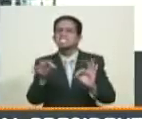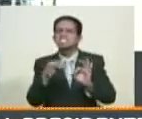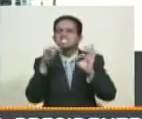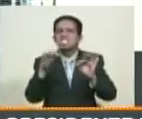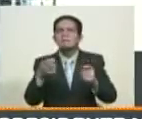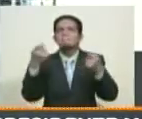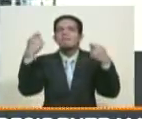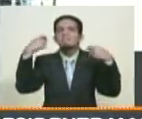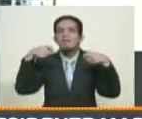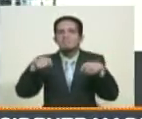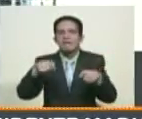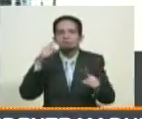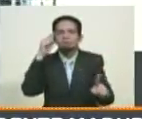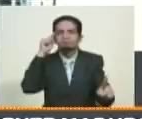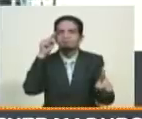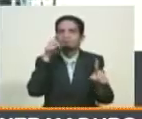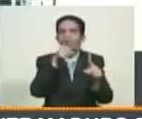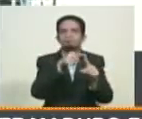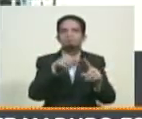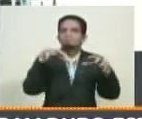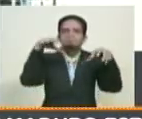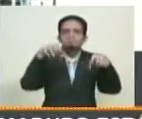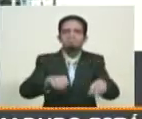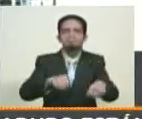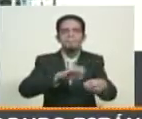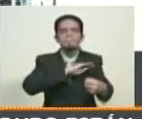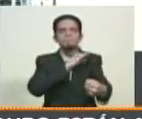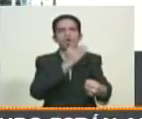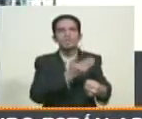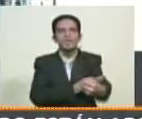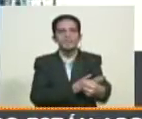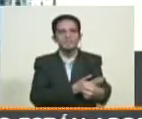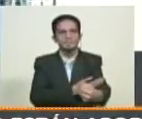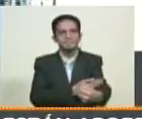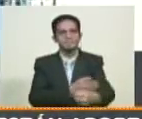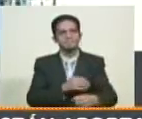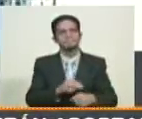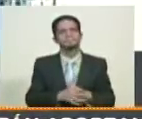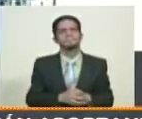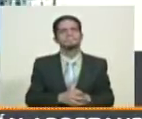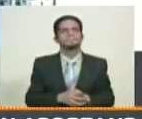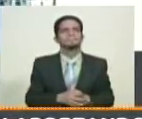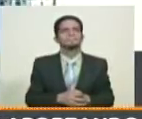intención aviesa de la toma del poder por la vía antidemocrática.